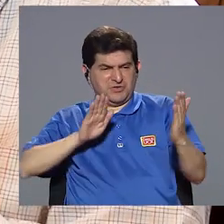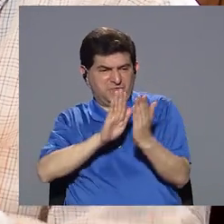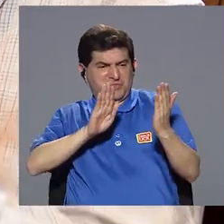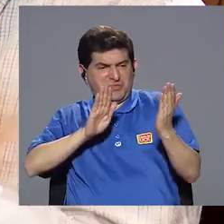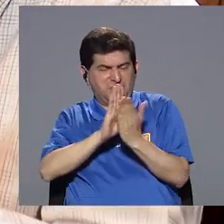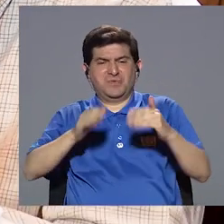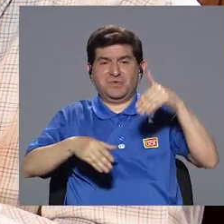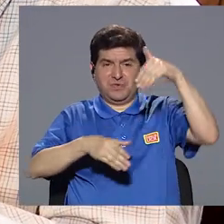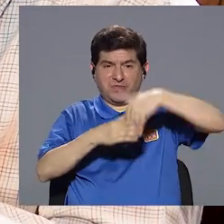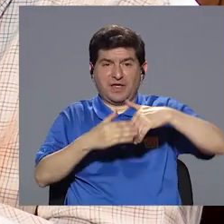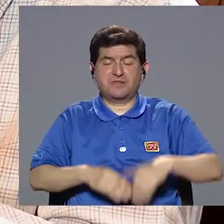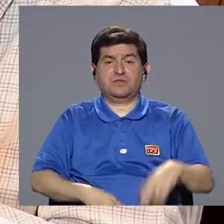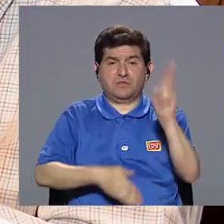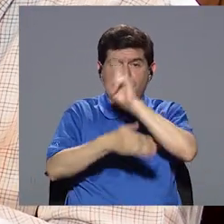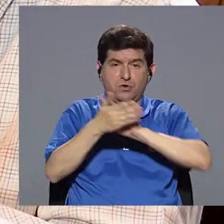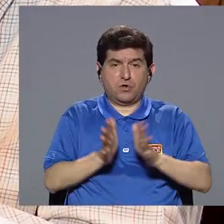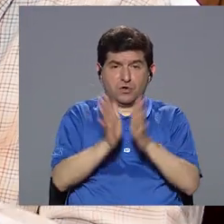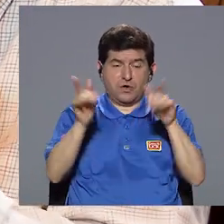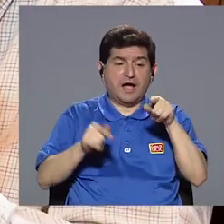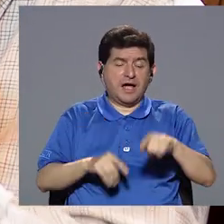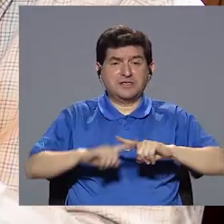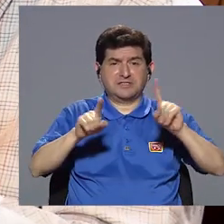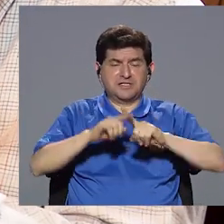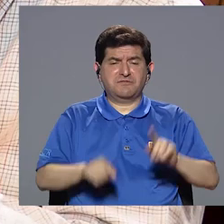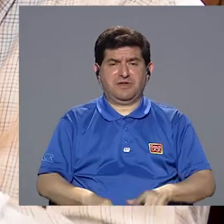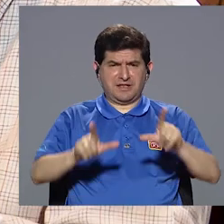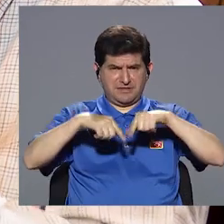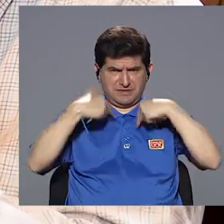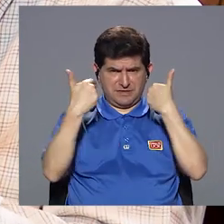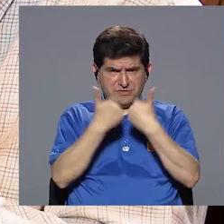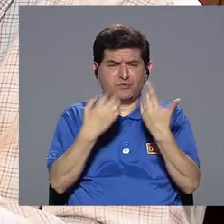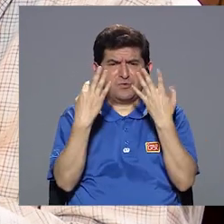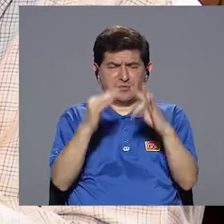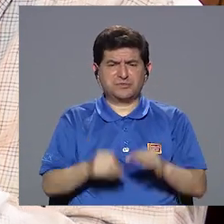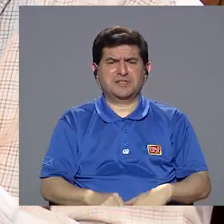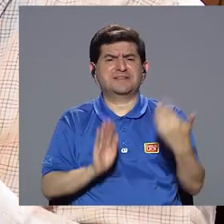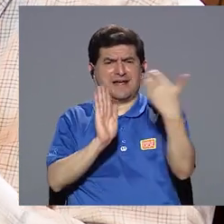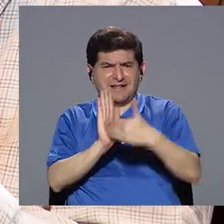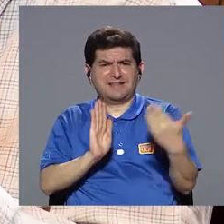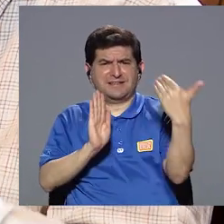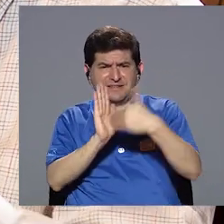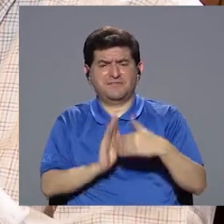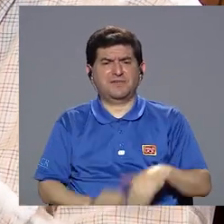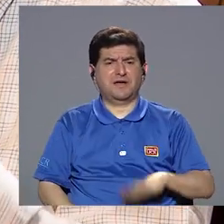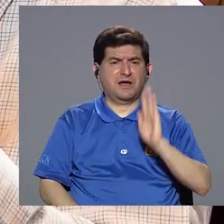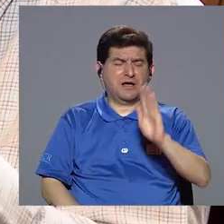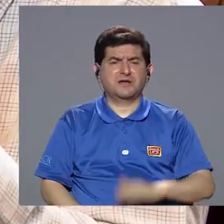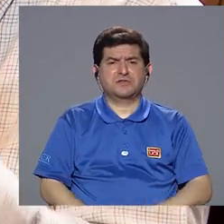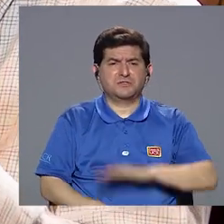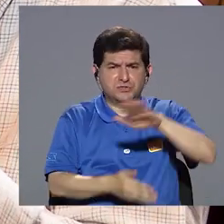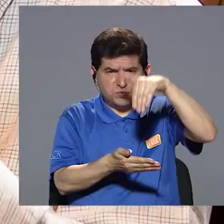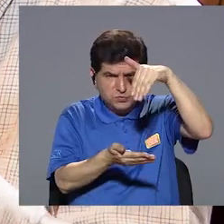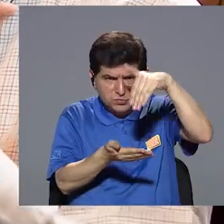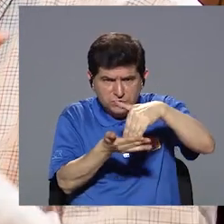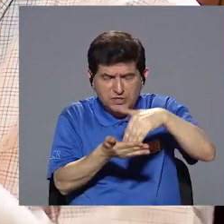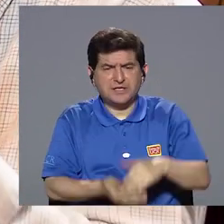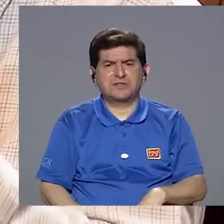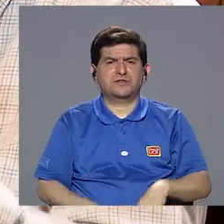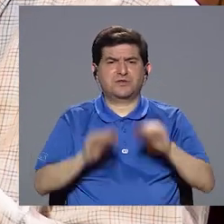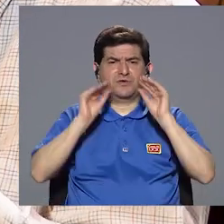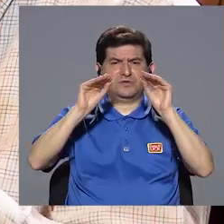un fenómeno de resistencia entre las universidades públicas a estas fuerzas y a estas tendencias que tratan de menoscabar sujetos